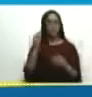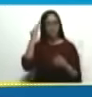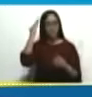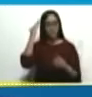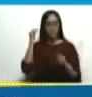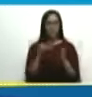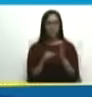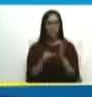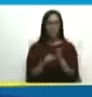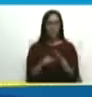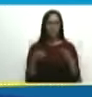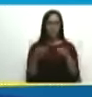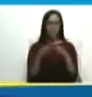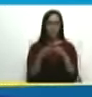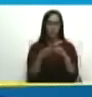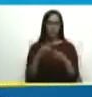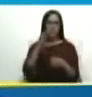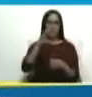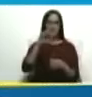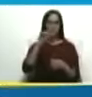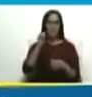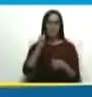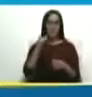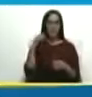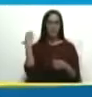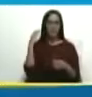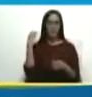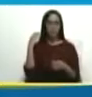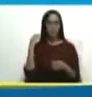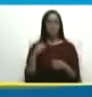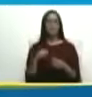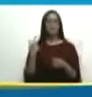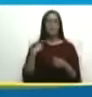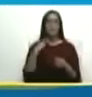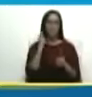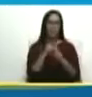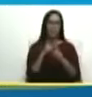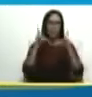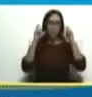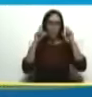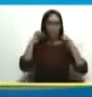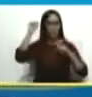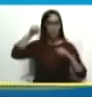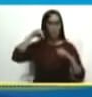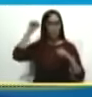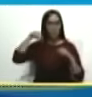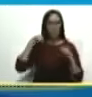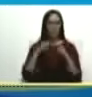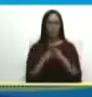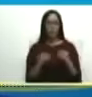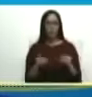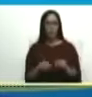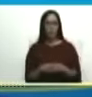Bogotá. Tenemos dirección, fotos, video del búnker de la DEA en